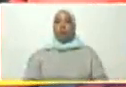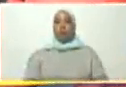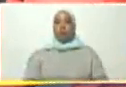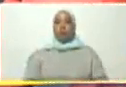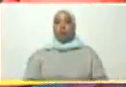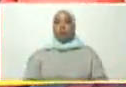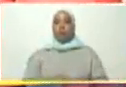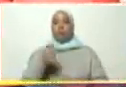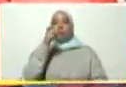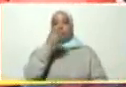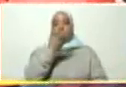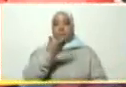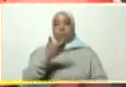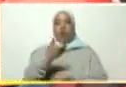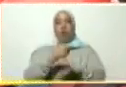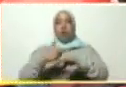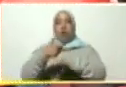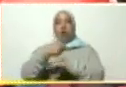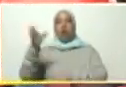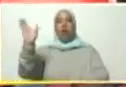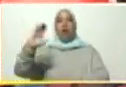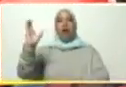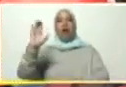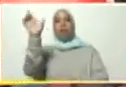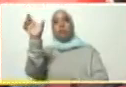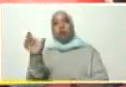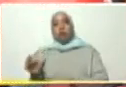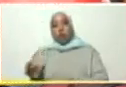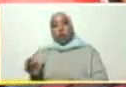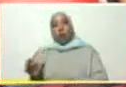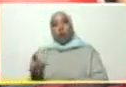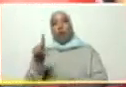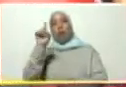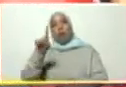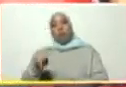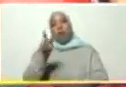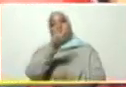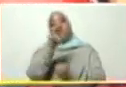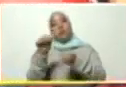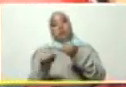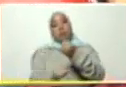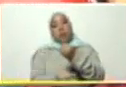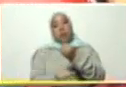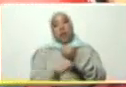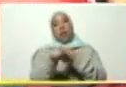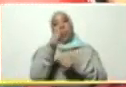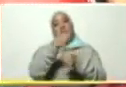El vicepresidente de la clase Obrera compañero